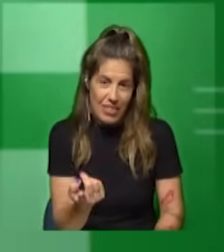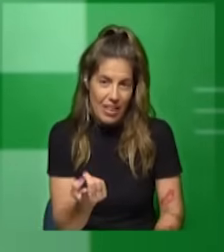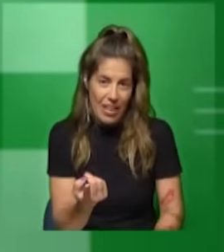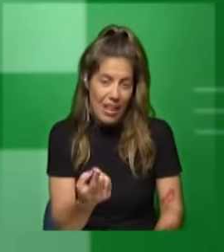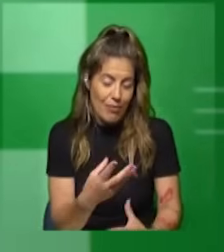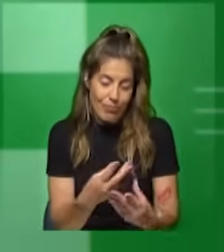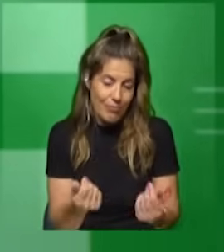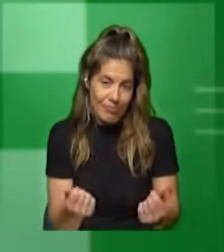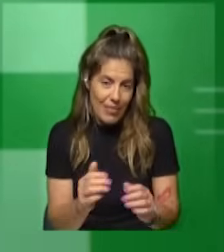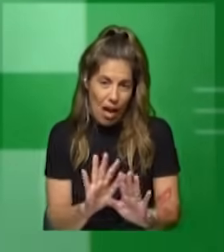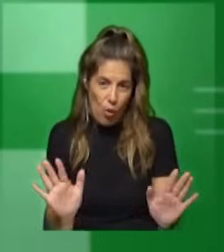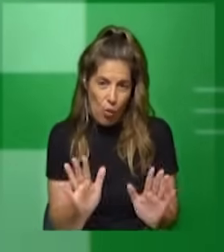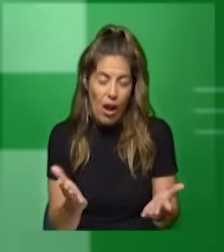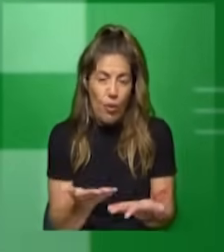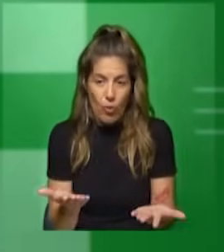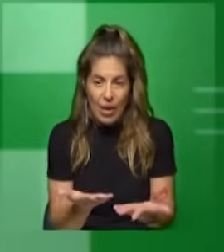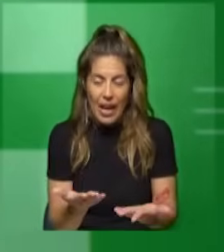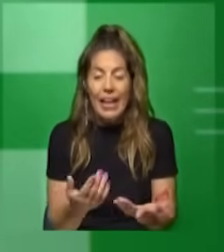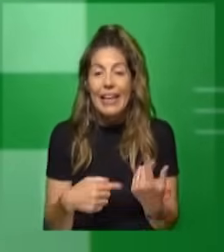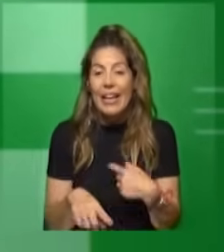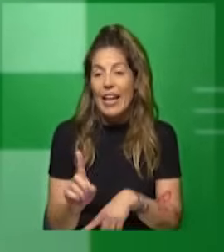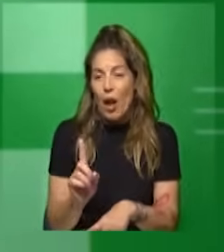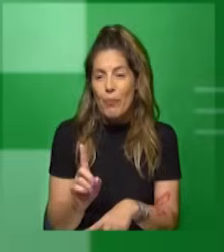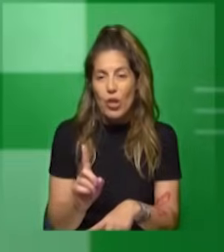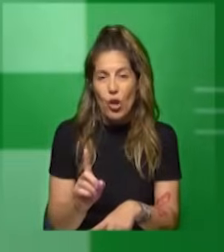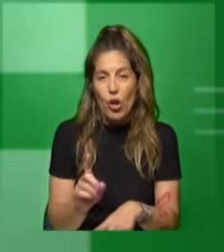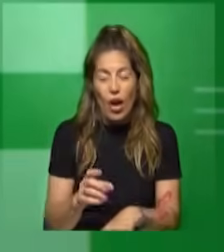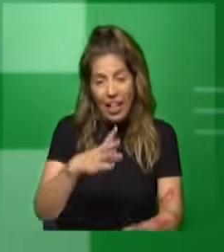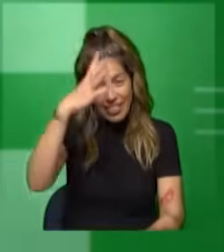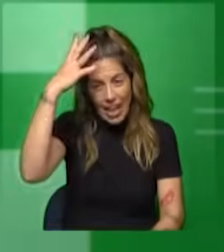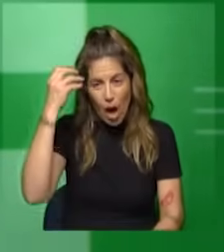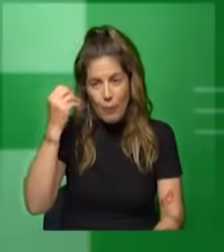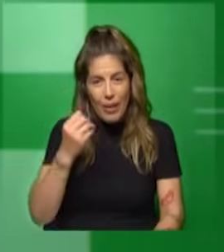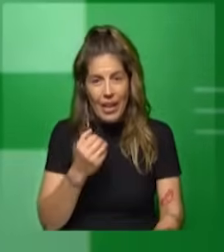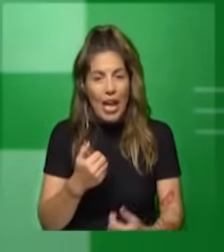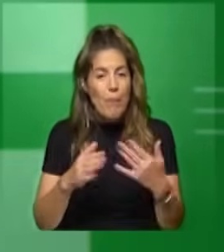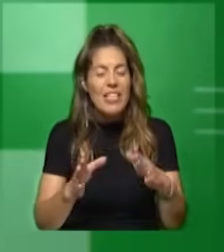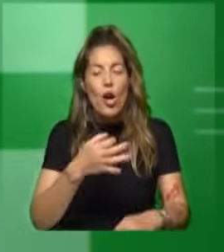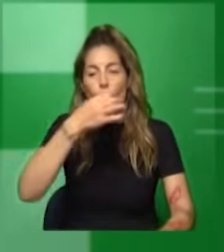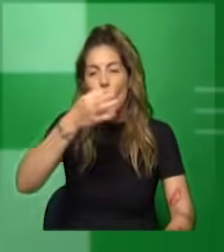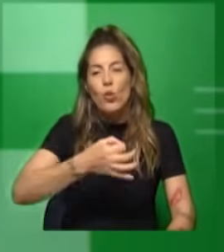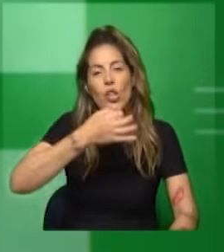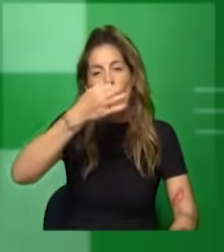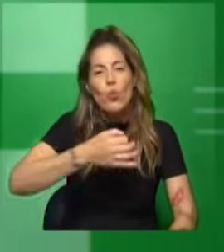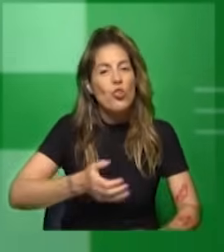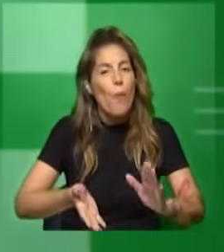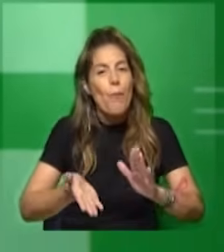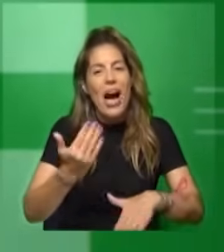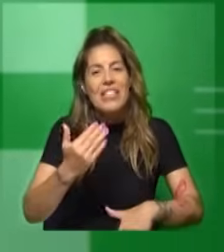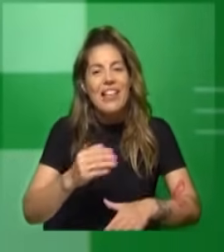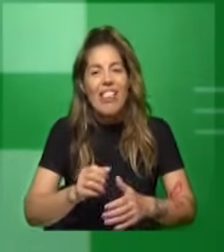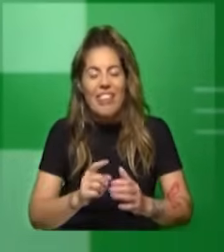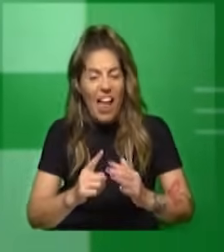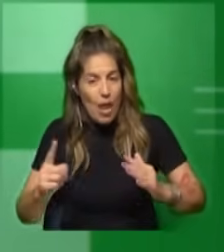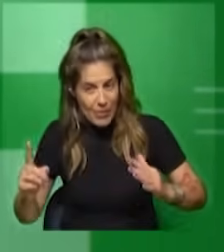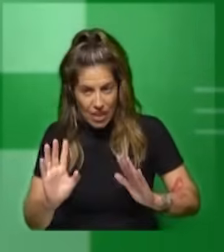está deteriorando. Y en cambio, bueno, Trump entra con un discurso más de